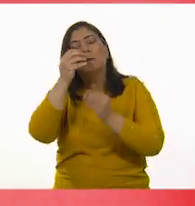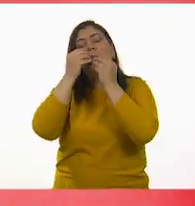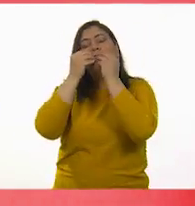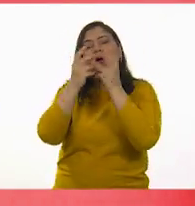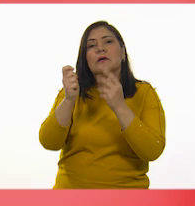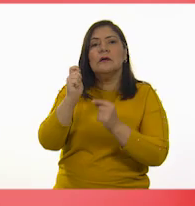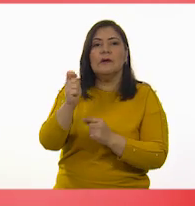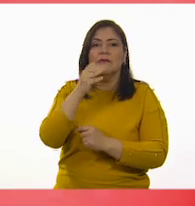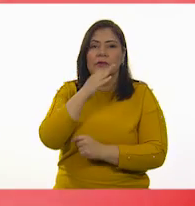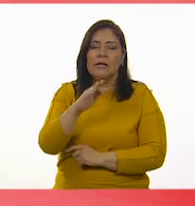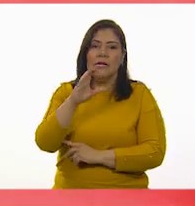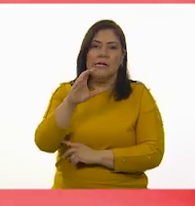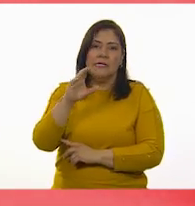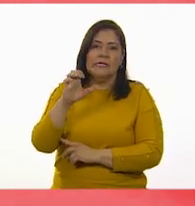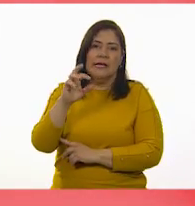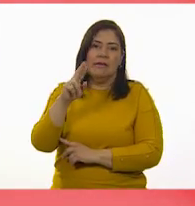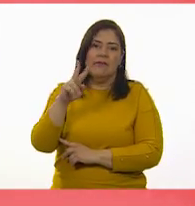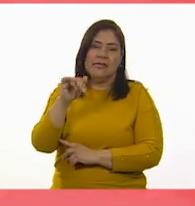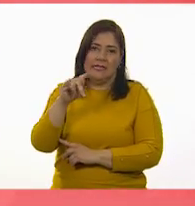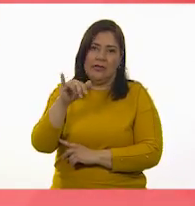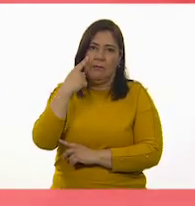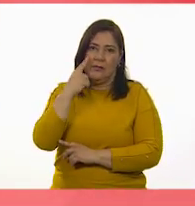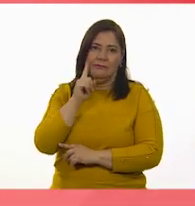festival, les tengo aquí una probadita.